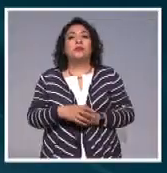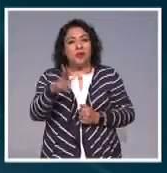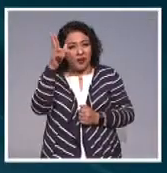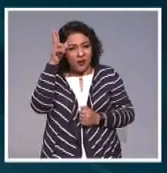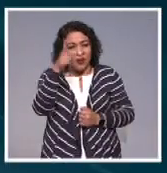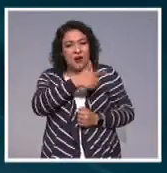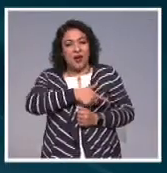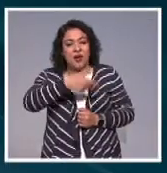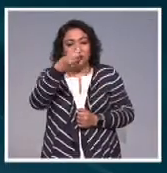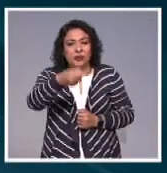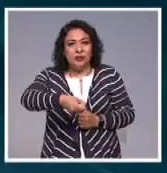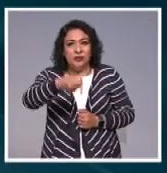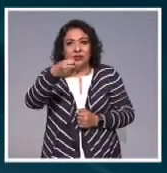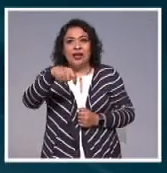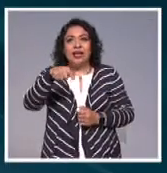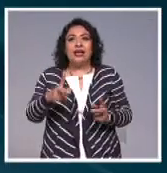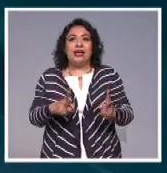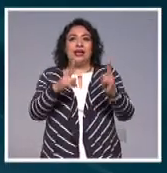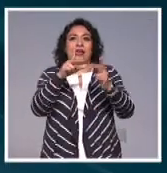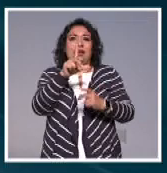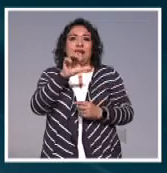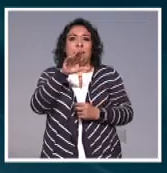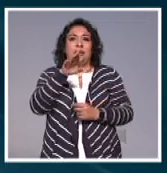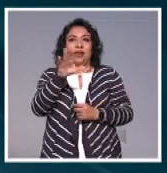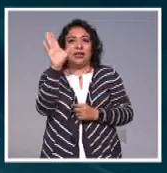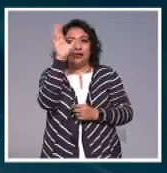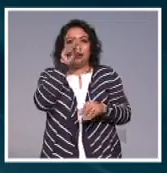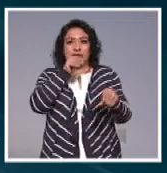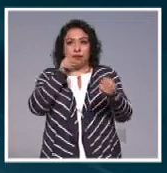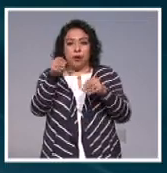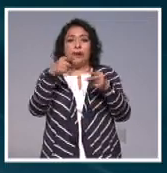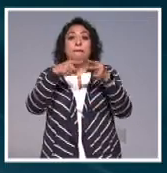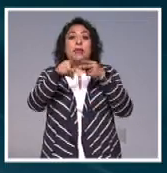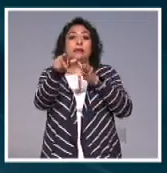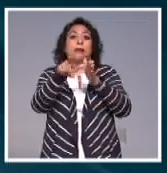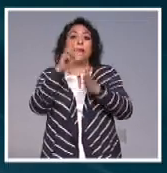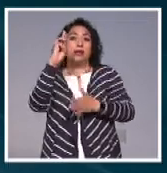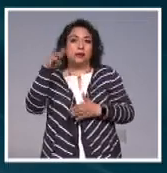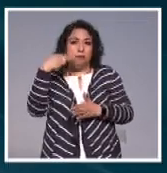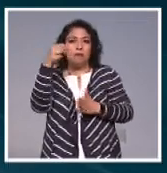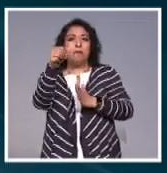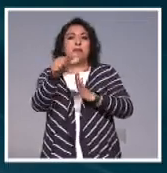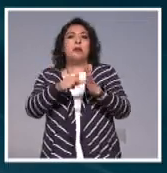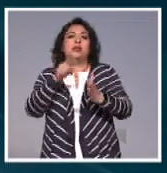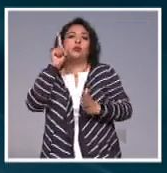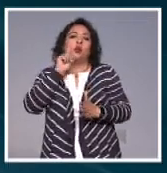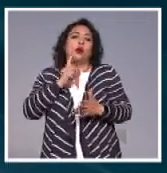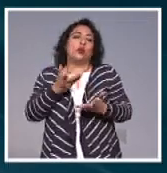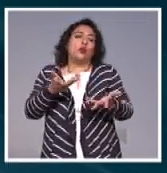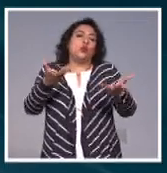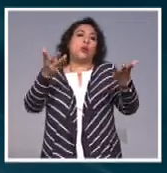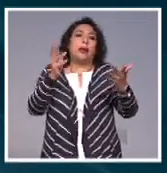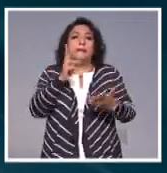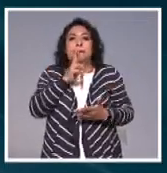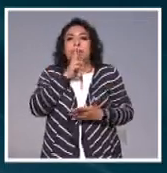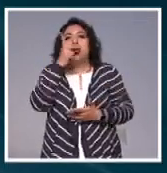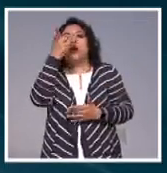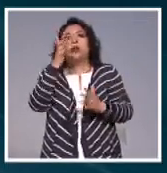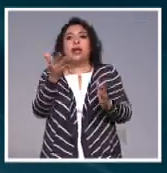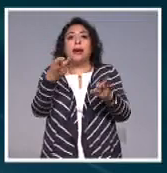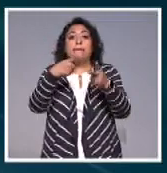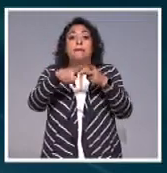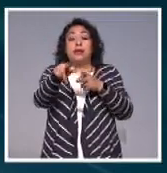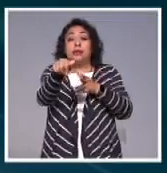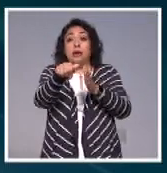¿Qué tal? Qué gusto saludarlos en Liminal, la ciencia en movimiento. Inició marzo, inició el mes de la mujer y qué mejor también que empezar